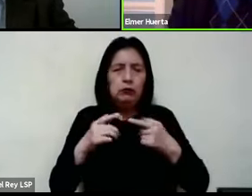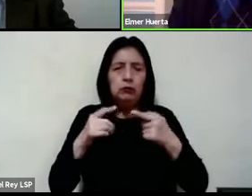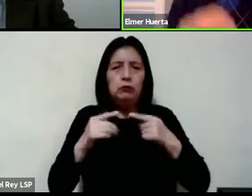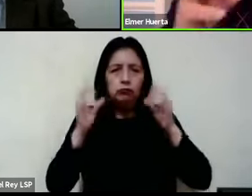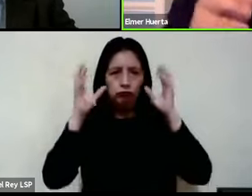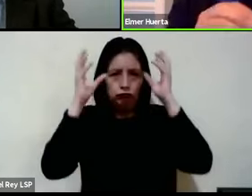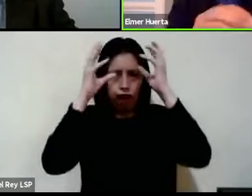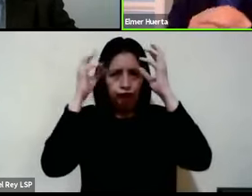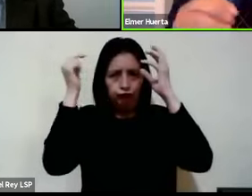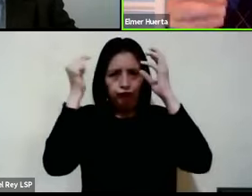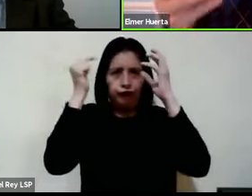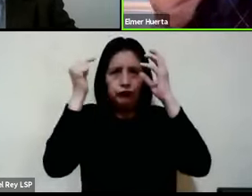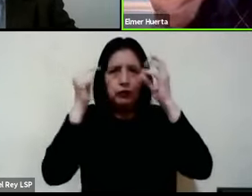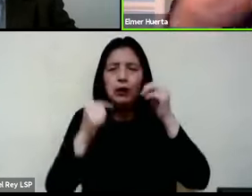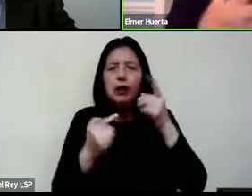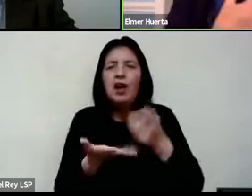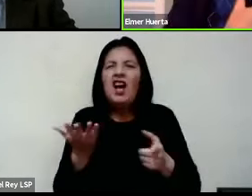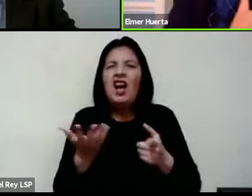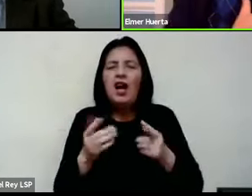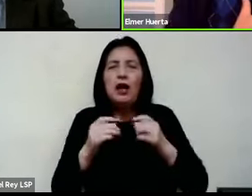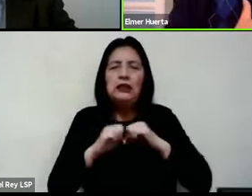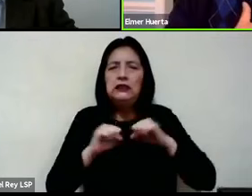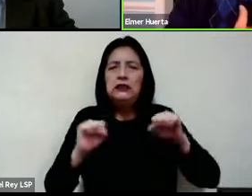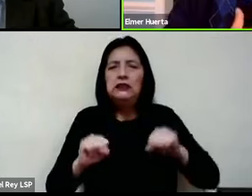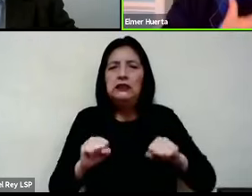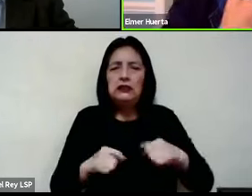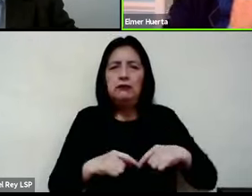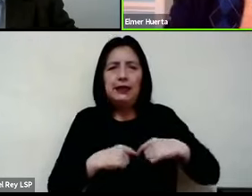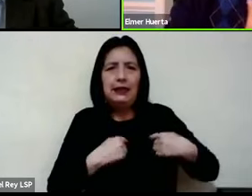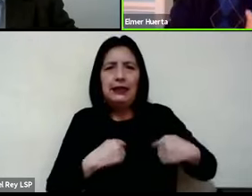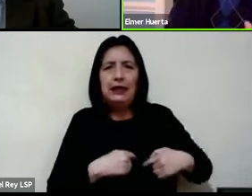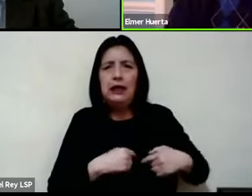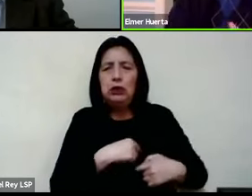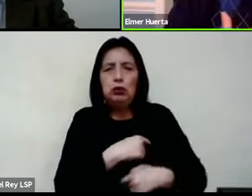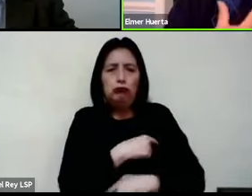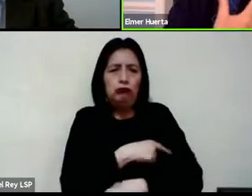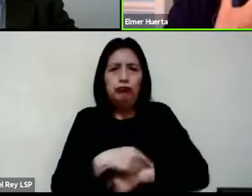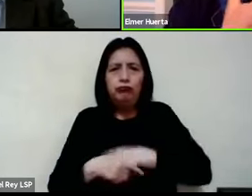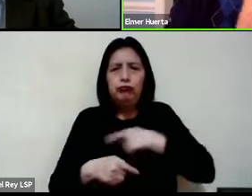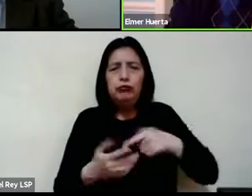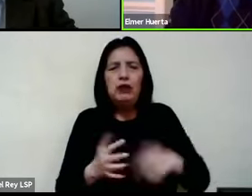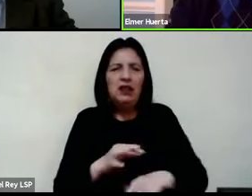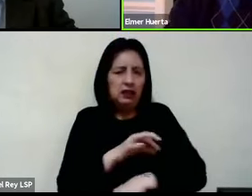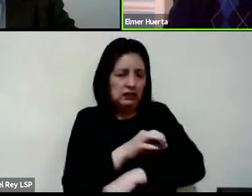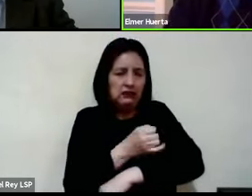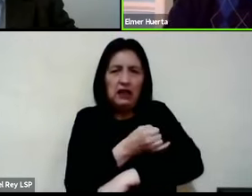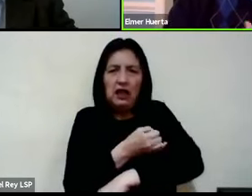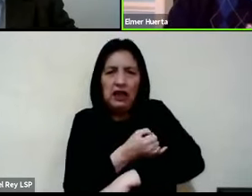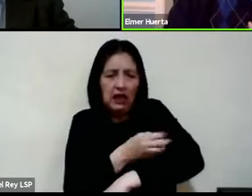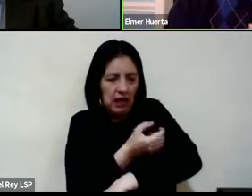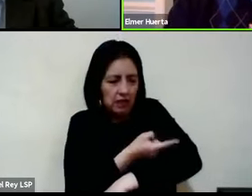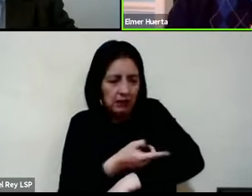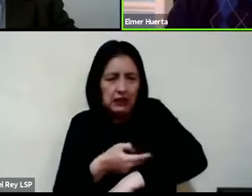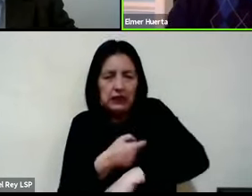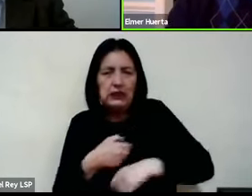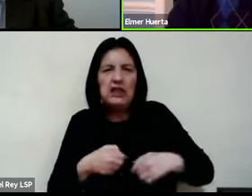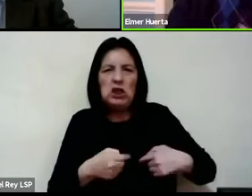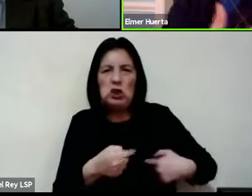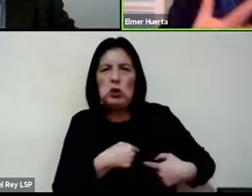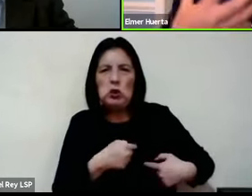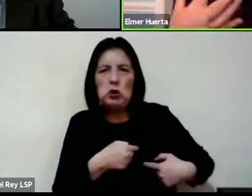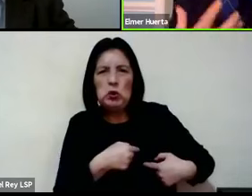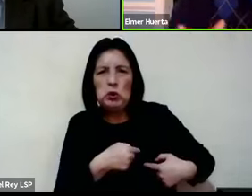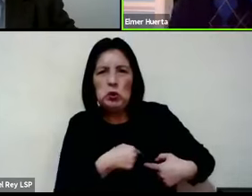cerebro, ataca al sistema cardiovascular, ataca las arterias, ataca el corazón